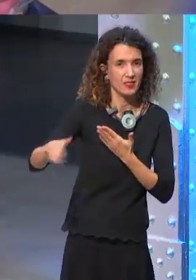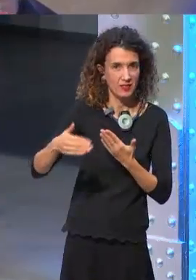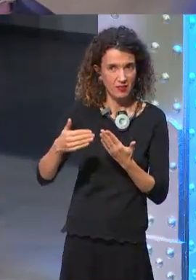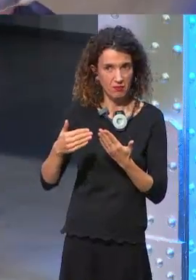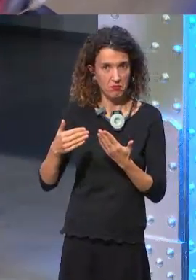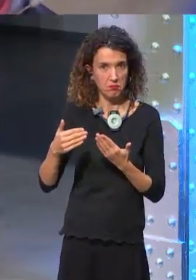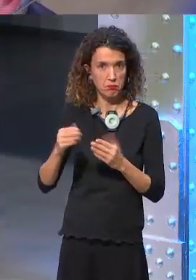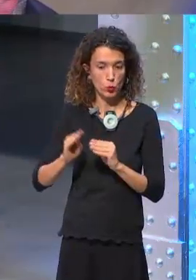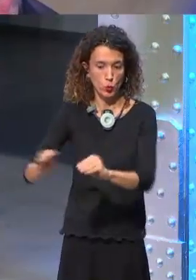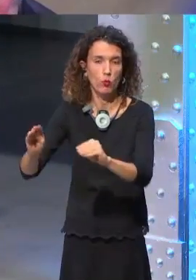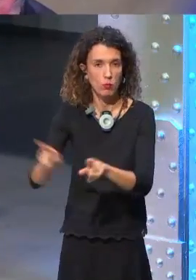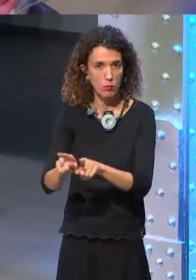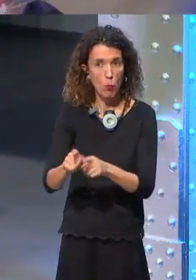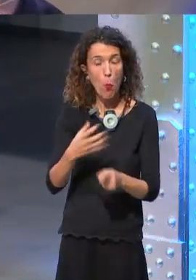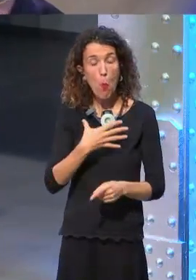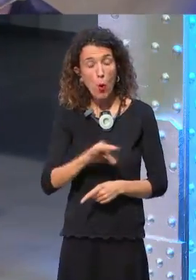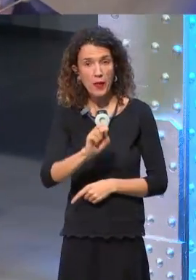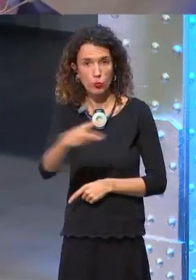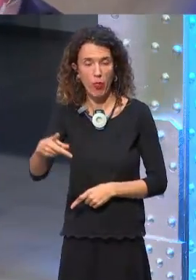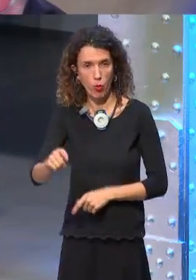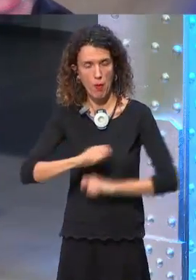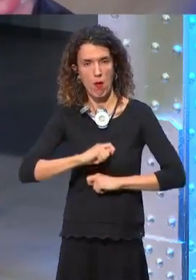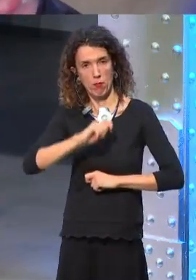y nos podrían sorprender ciertos resultados.